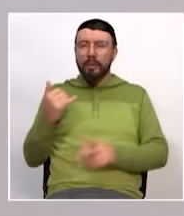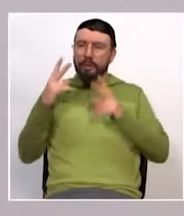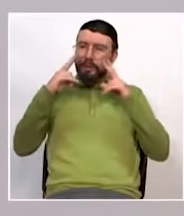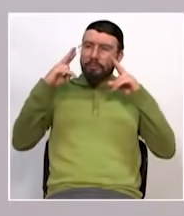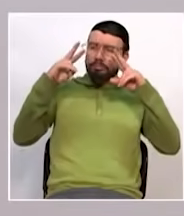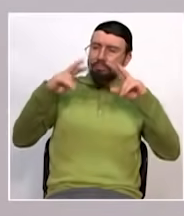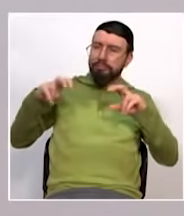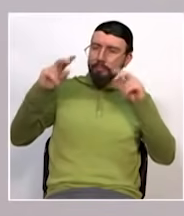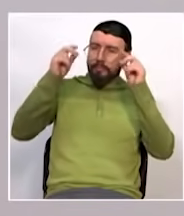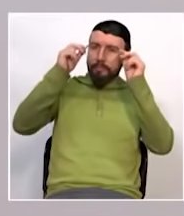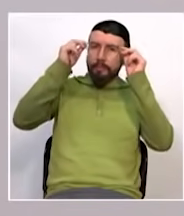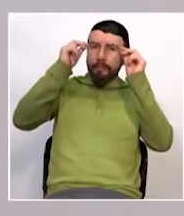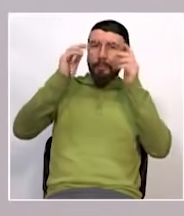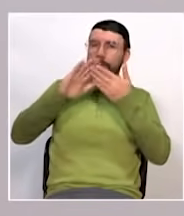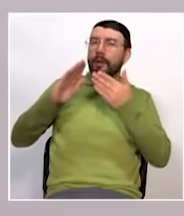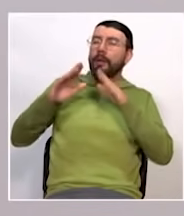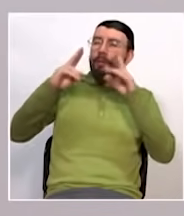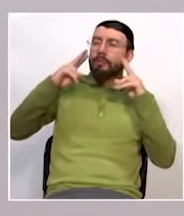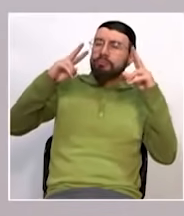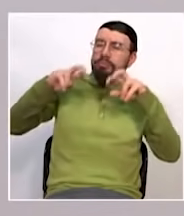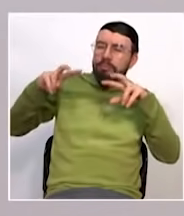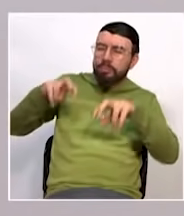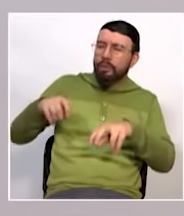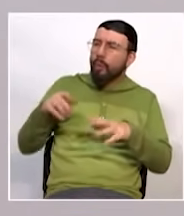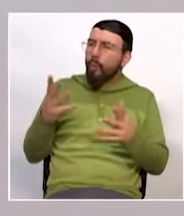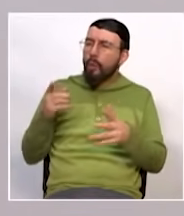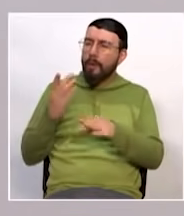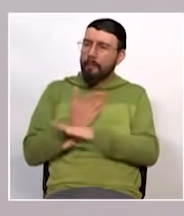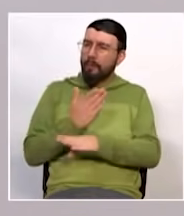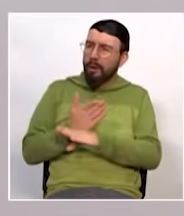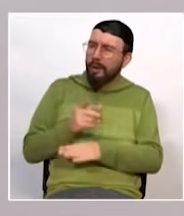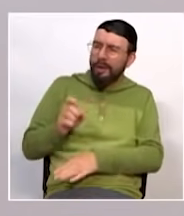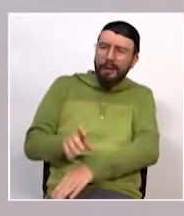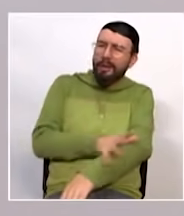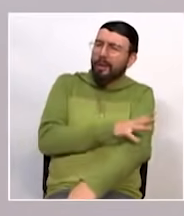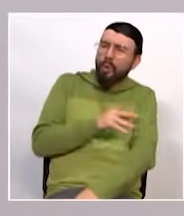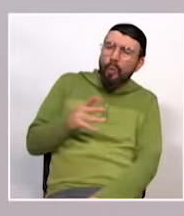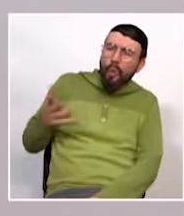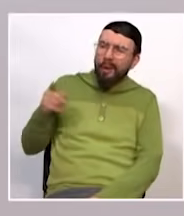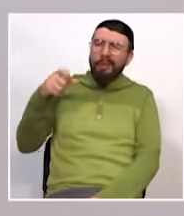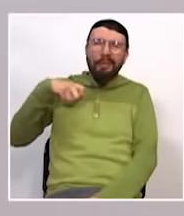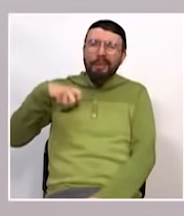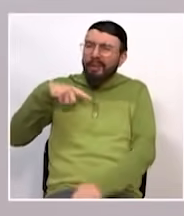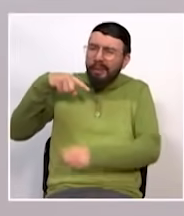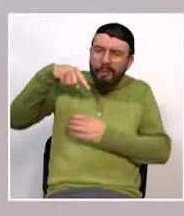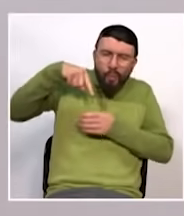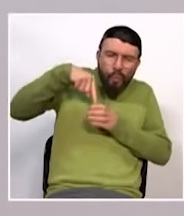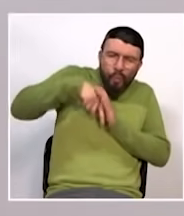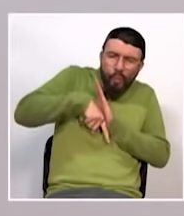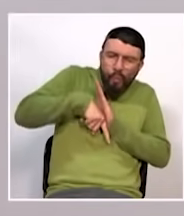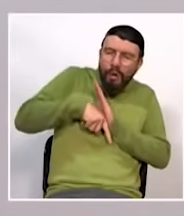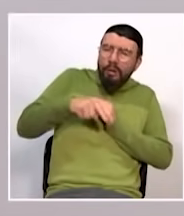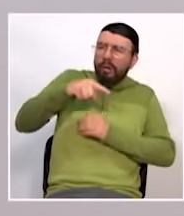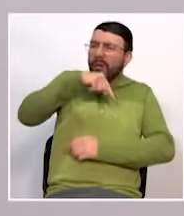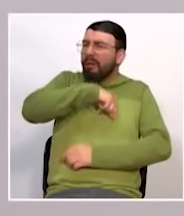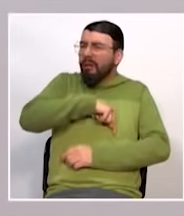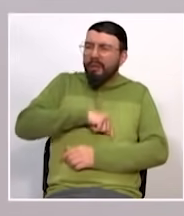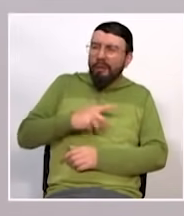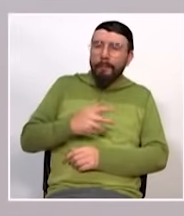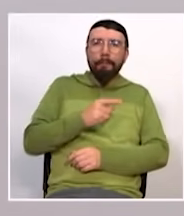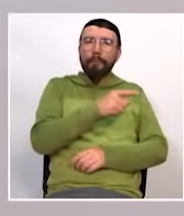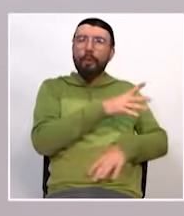persona al paciente a ver qué problemas emocionales tiene que tiene guardado por ahí como decía el